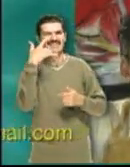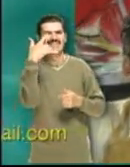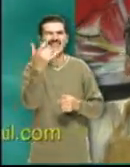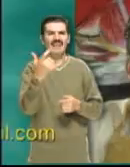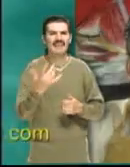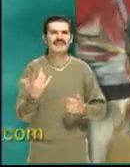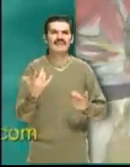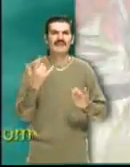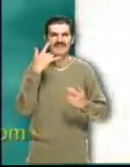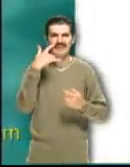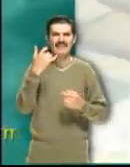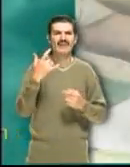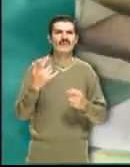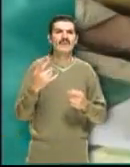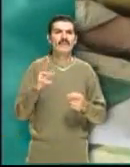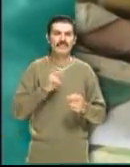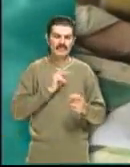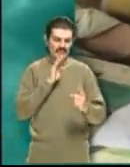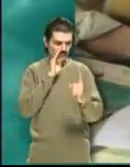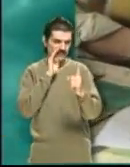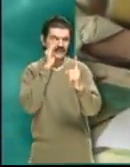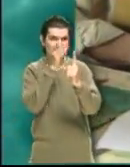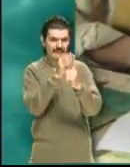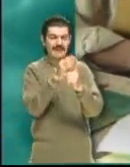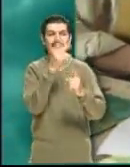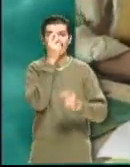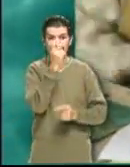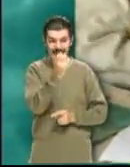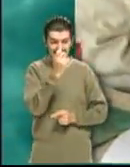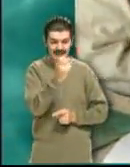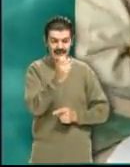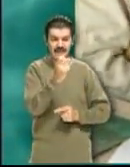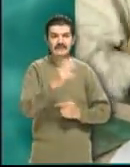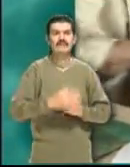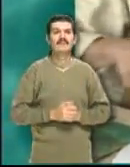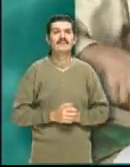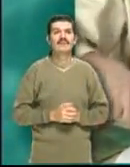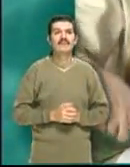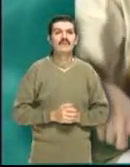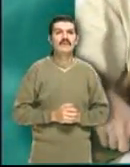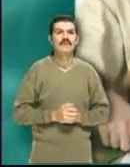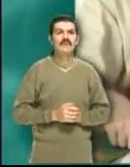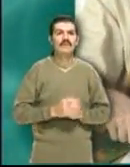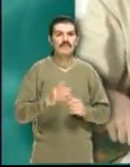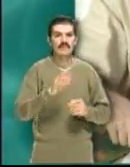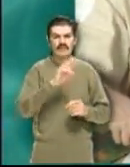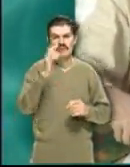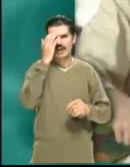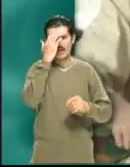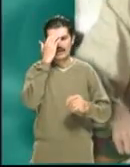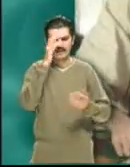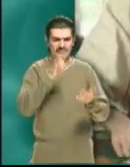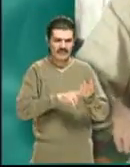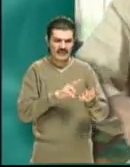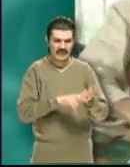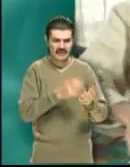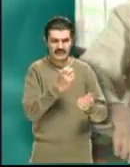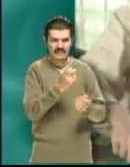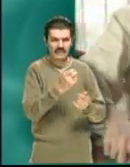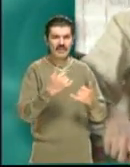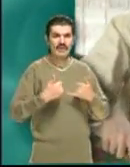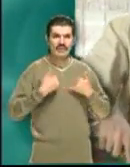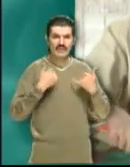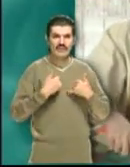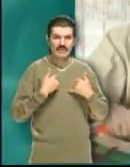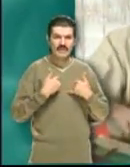raro el verlos. Pues nuestro objetivo es de que a partir de esa de ese reconocimiento, ¿no?, de